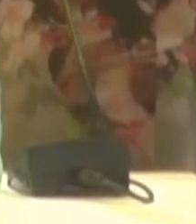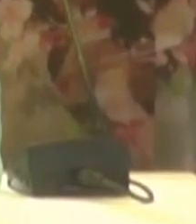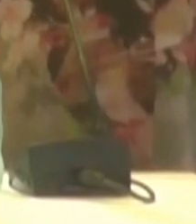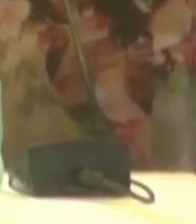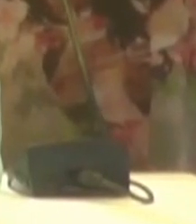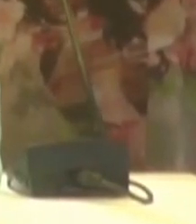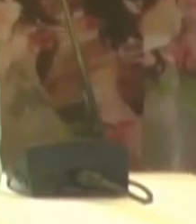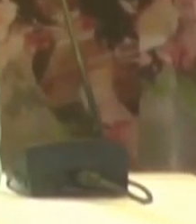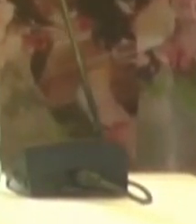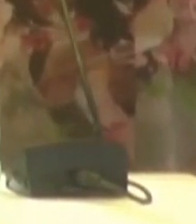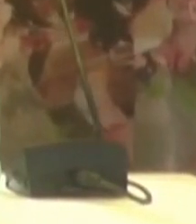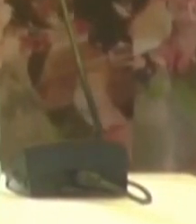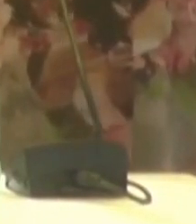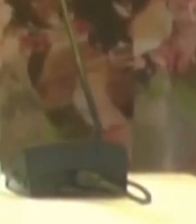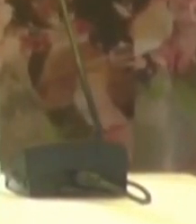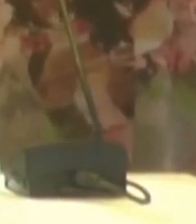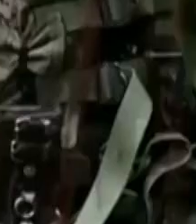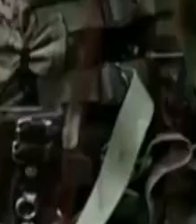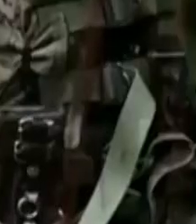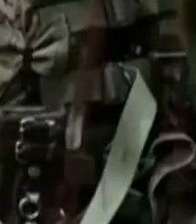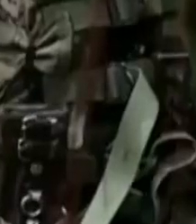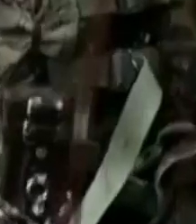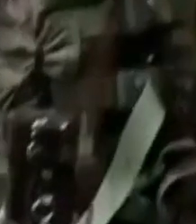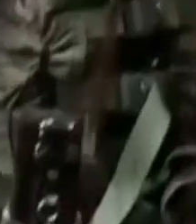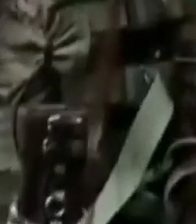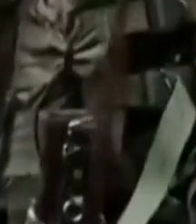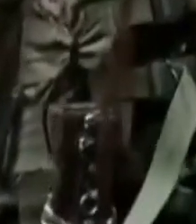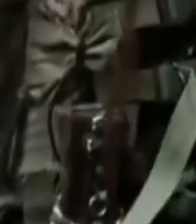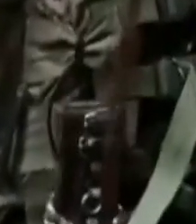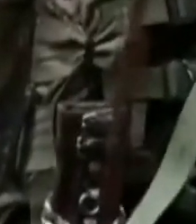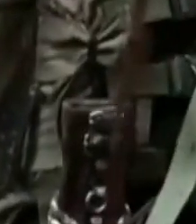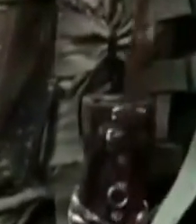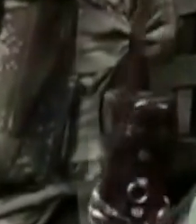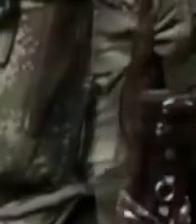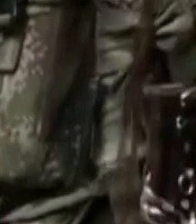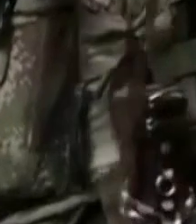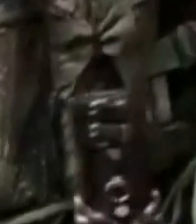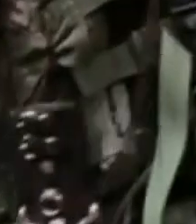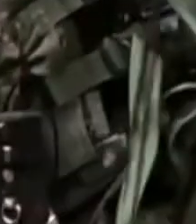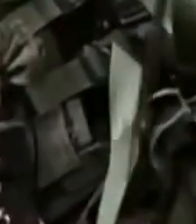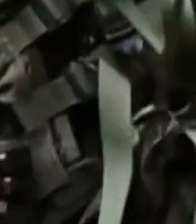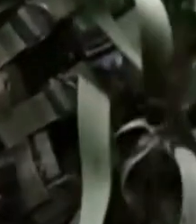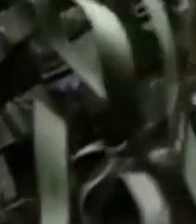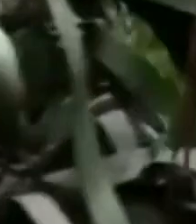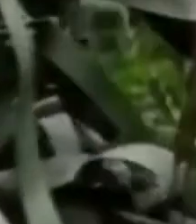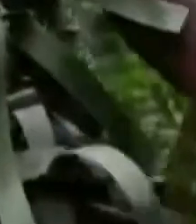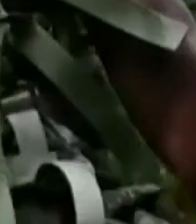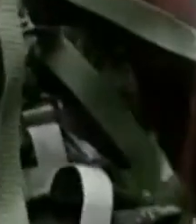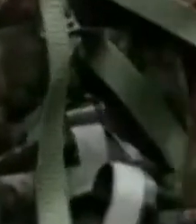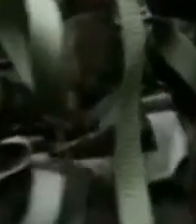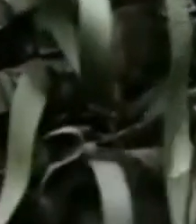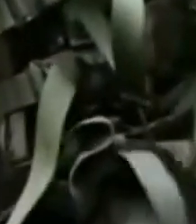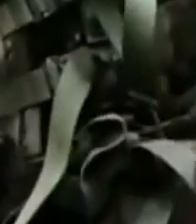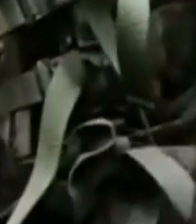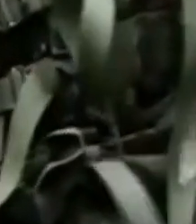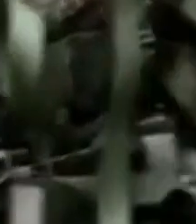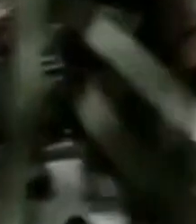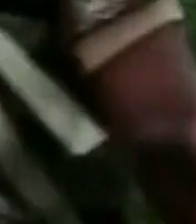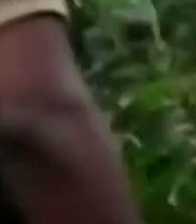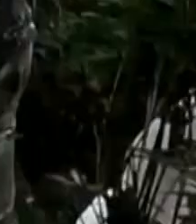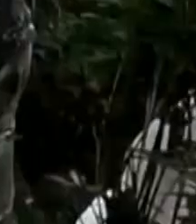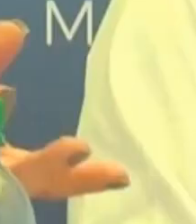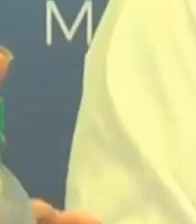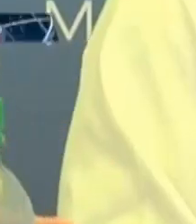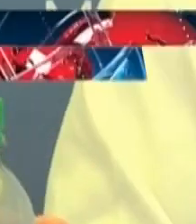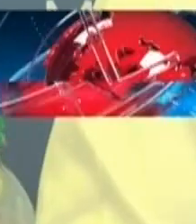de la República hizo saber que todas las guarniciones militares se encuentran en alerta por el paro armado que decretó el grupo